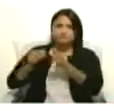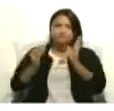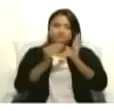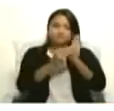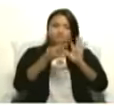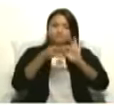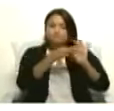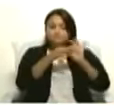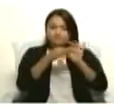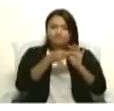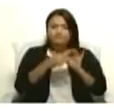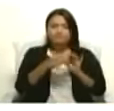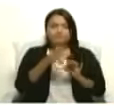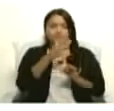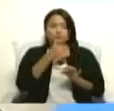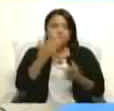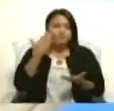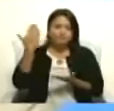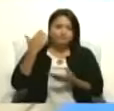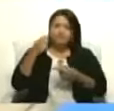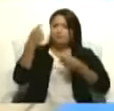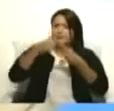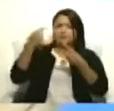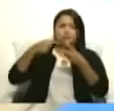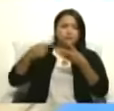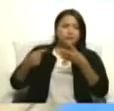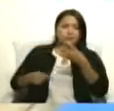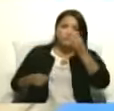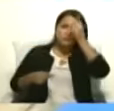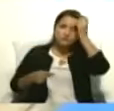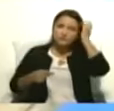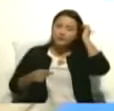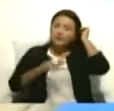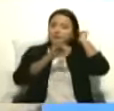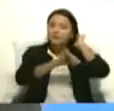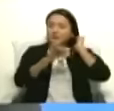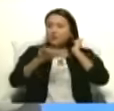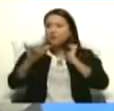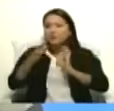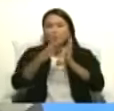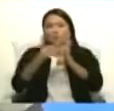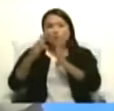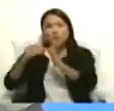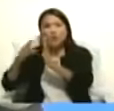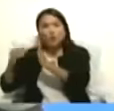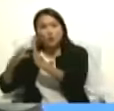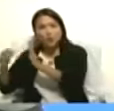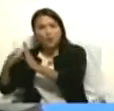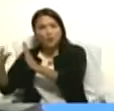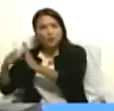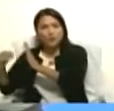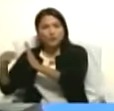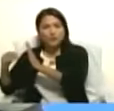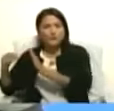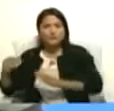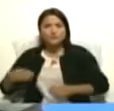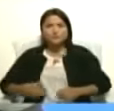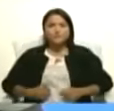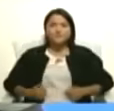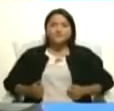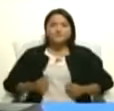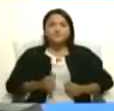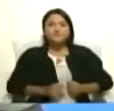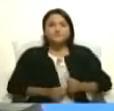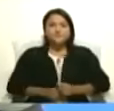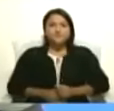vinculante y bueno vienen Los Sembradores de cenizas